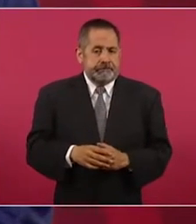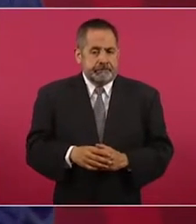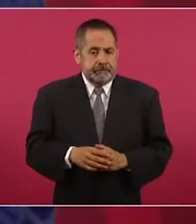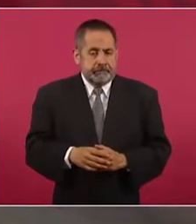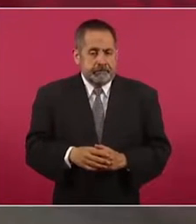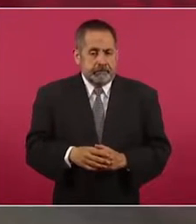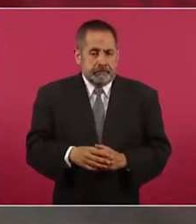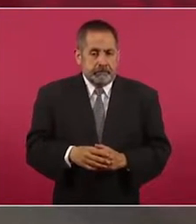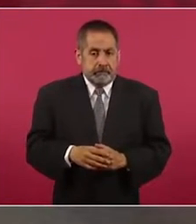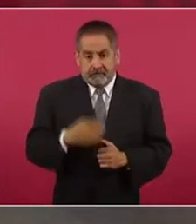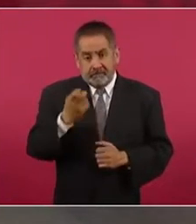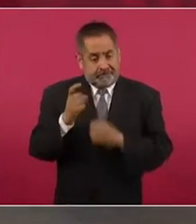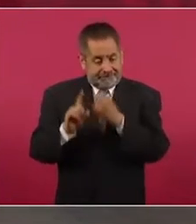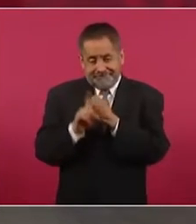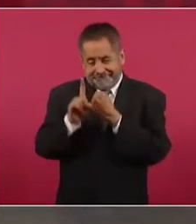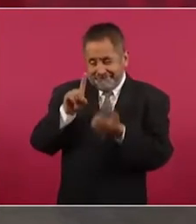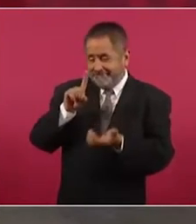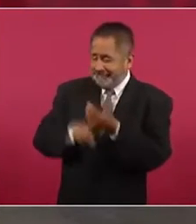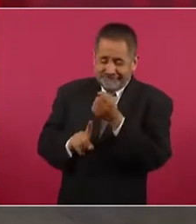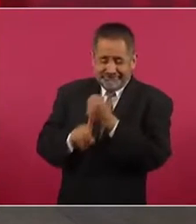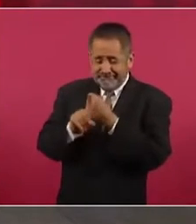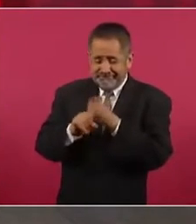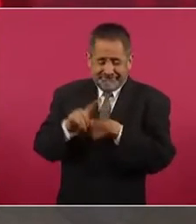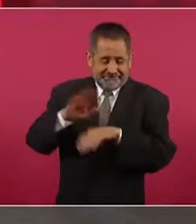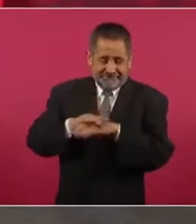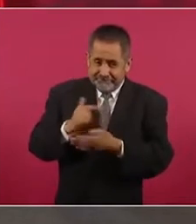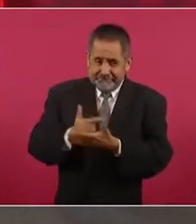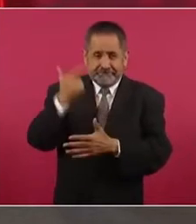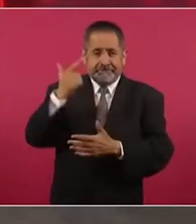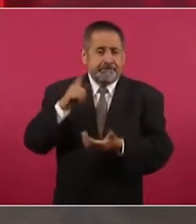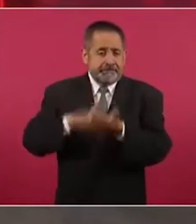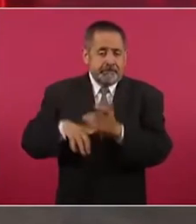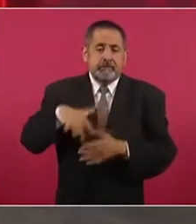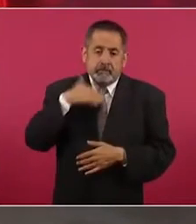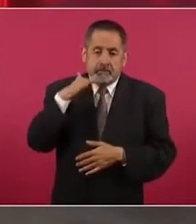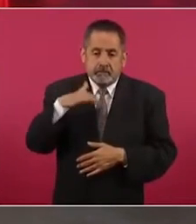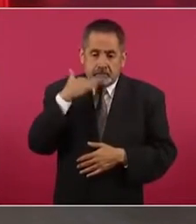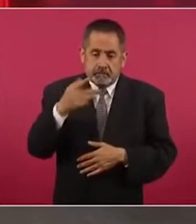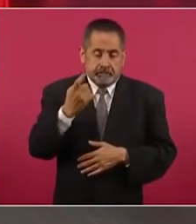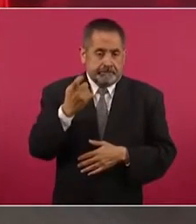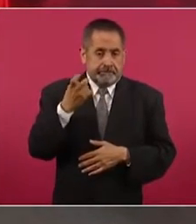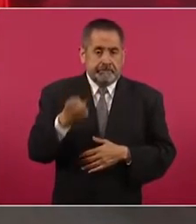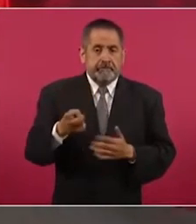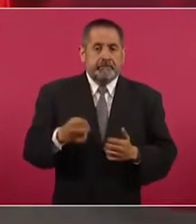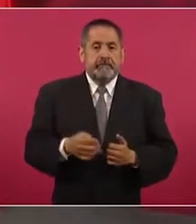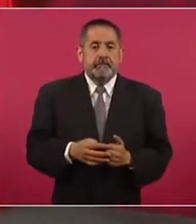Y era el principal problema de México.